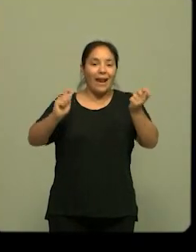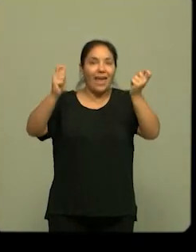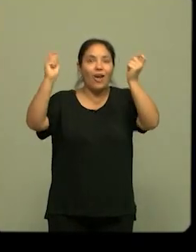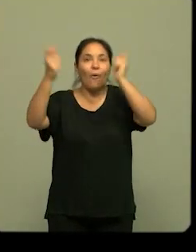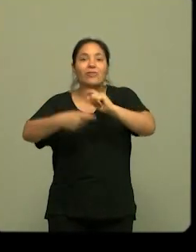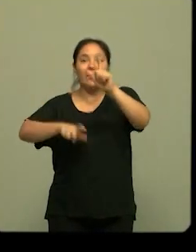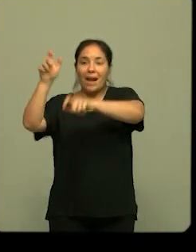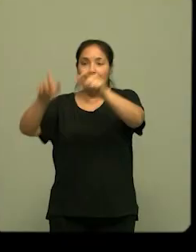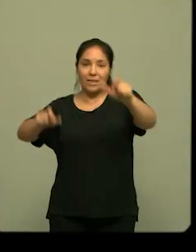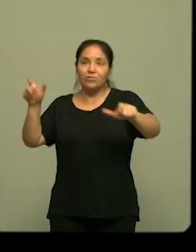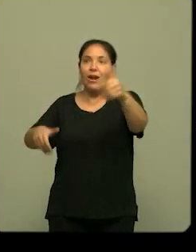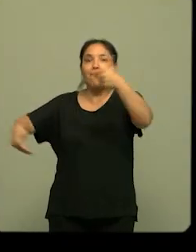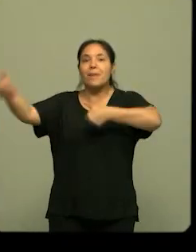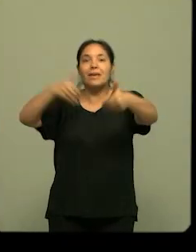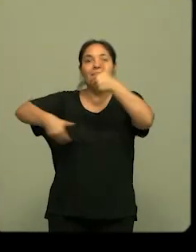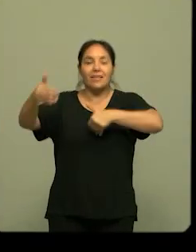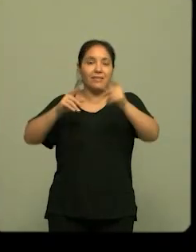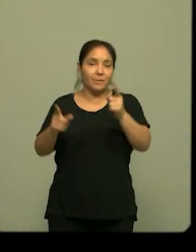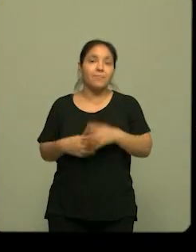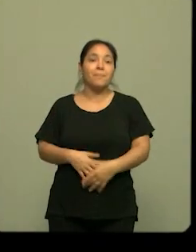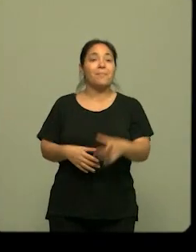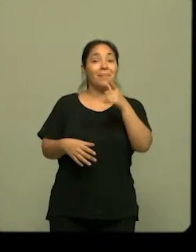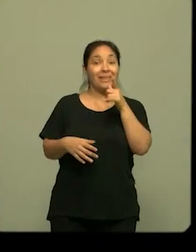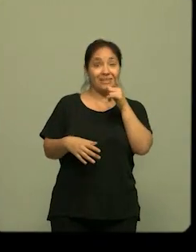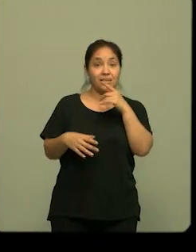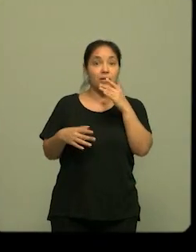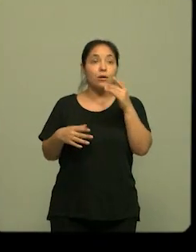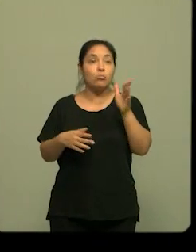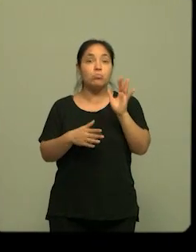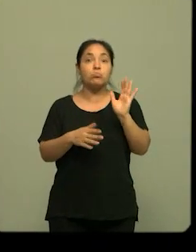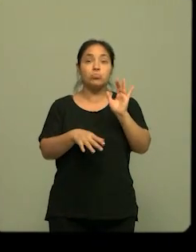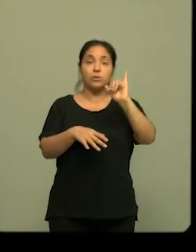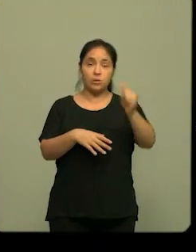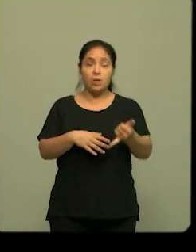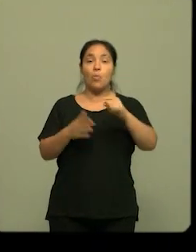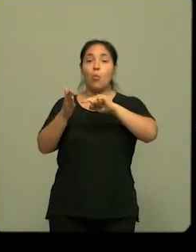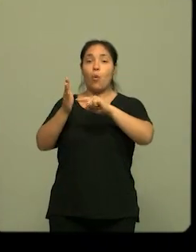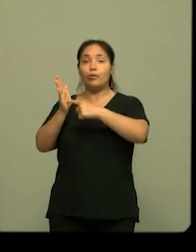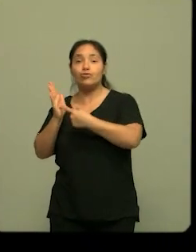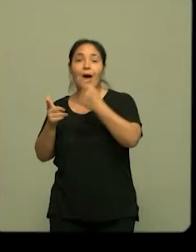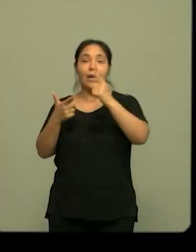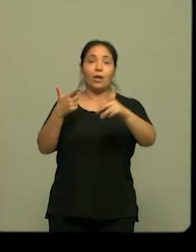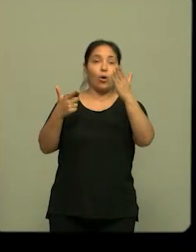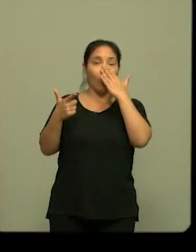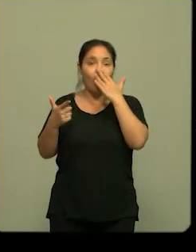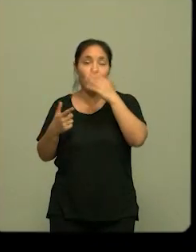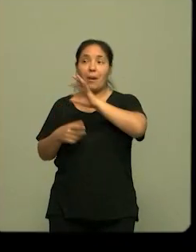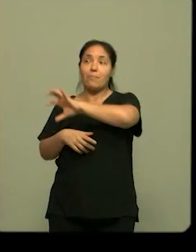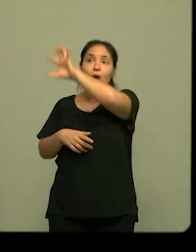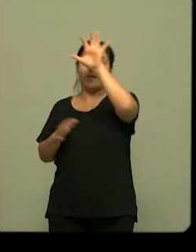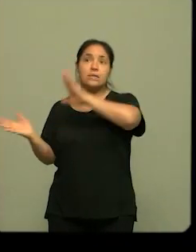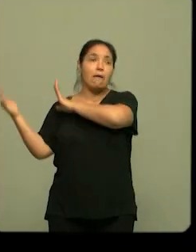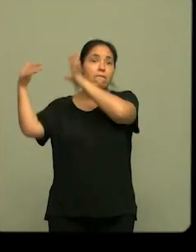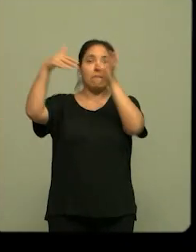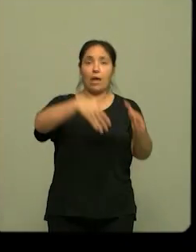gente, ¿no? Y que parece que no es significativo, pero es significativo. La cantidad de personas de Buenos Aires, de Córdoba y de distintas provincias que vienen a